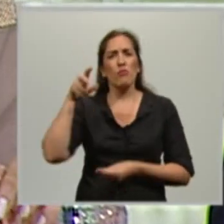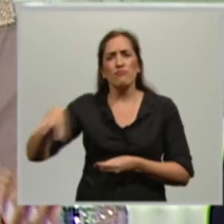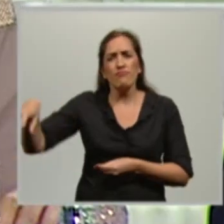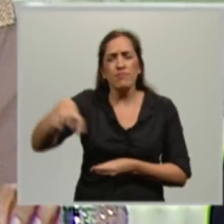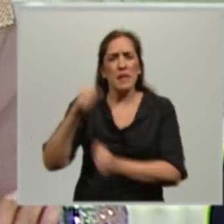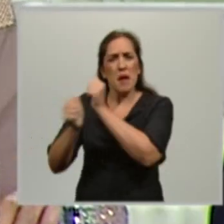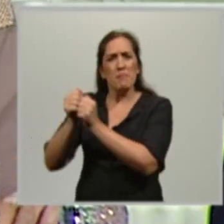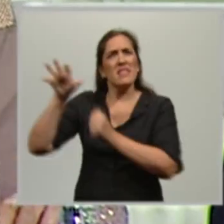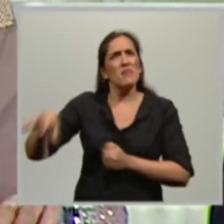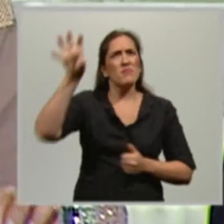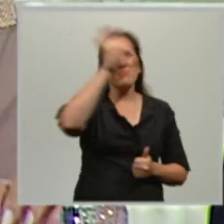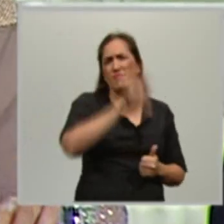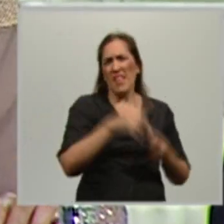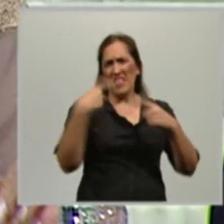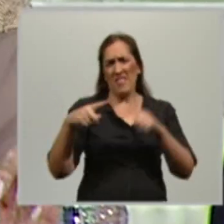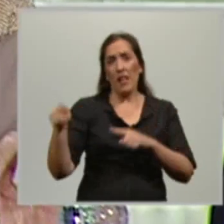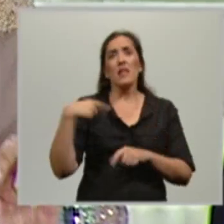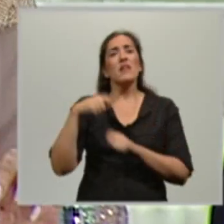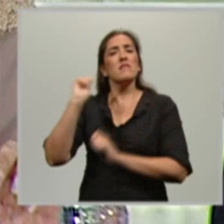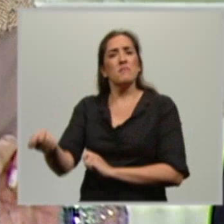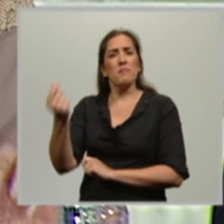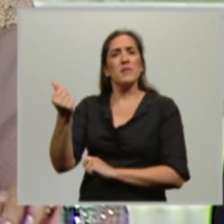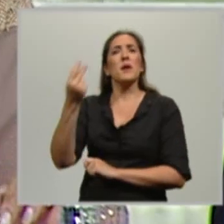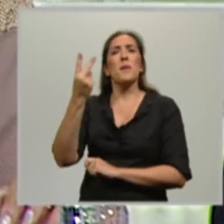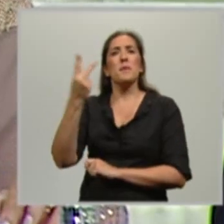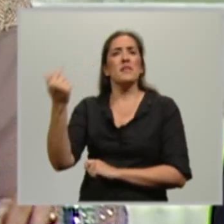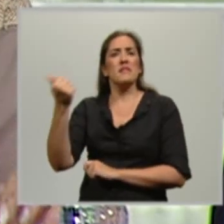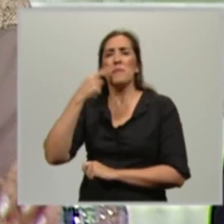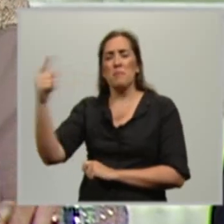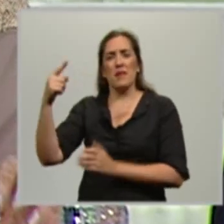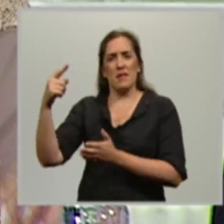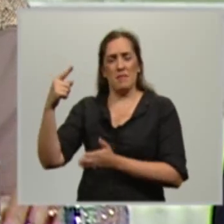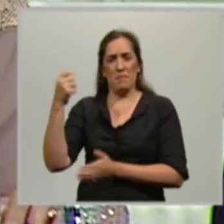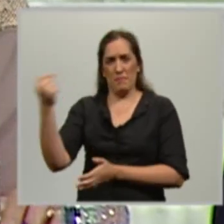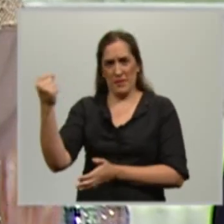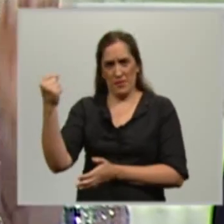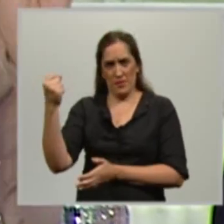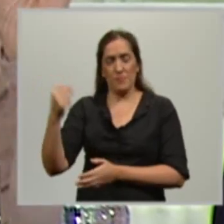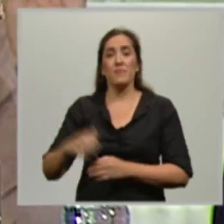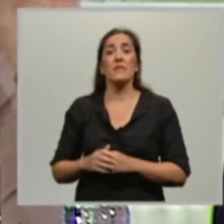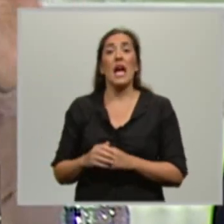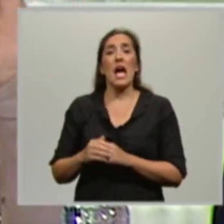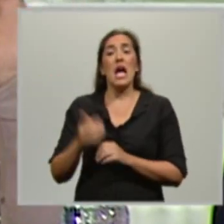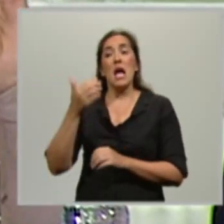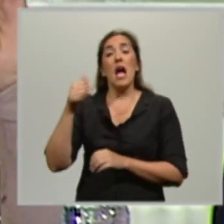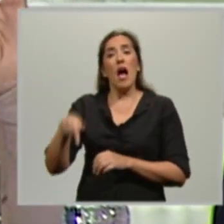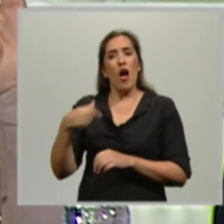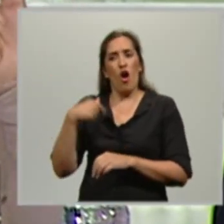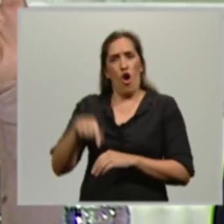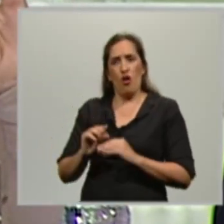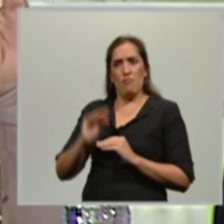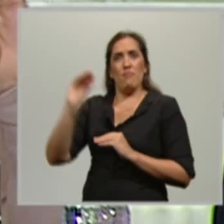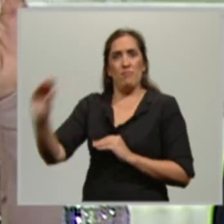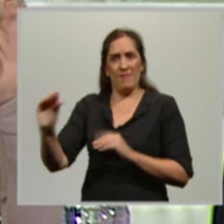de 600.000 pesos cada uno. Y tengo que anunciar otra cosa. A partir de ahora, esta suma que empezó